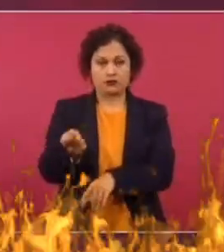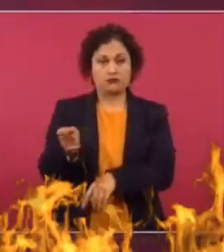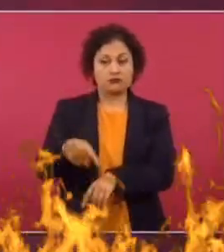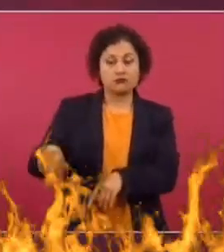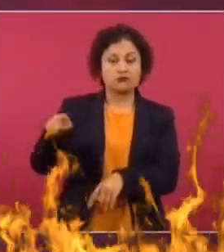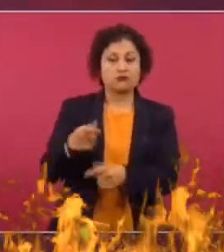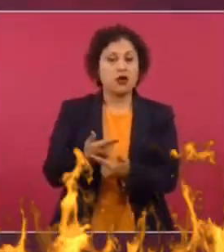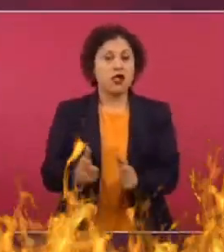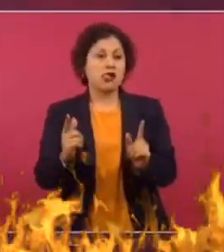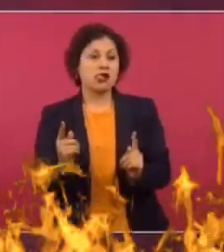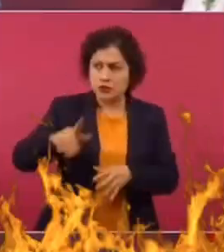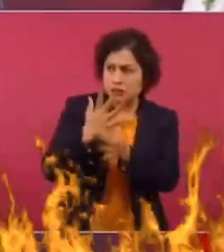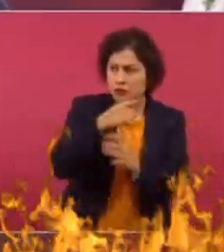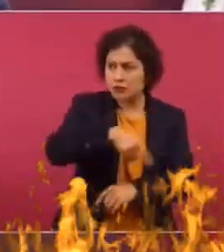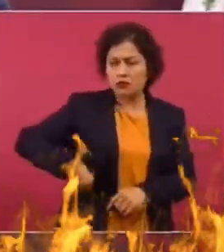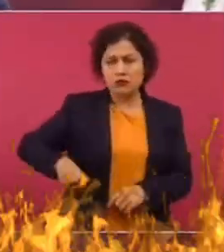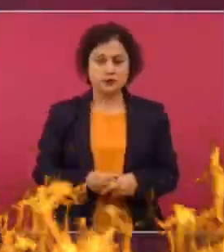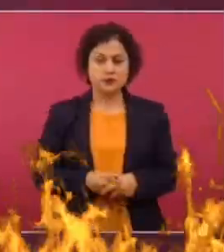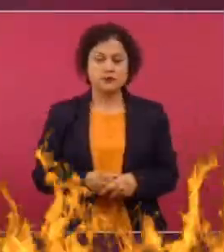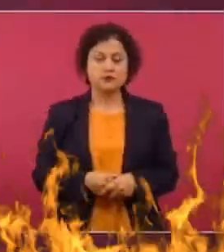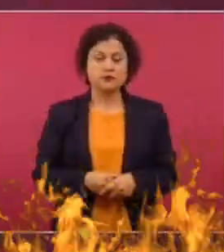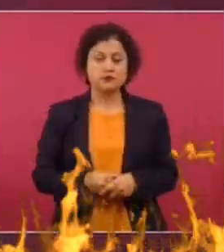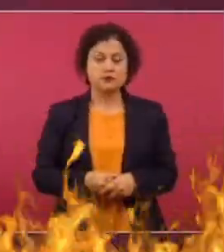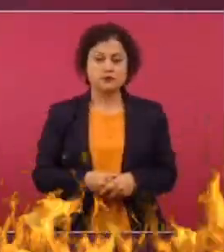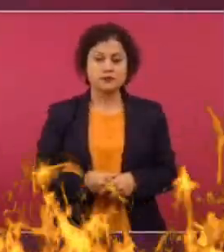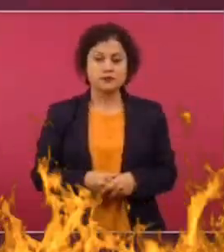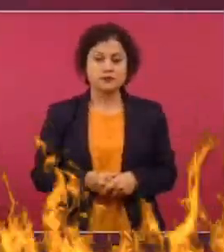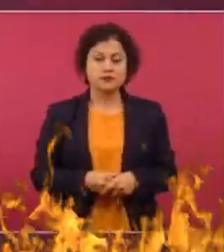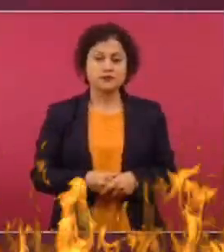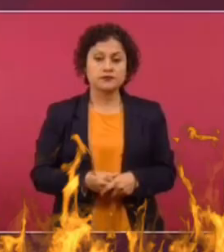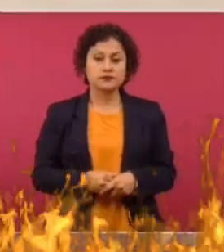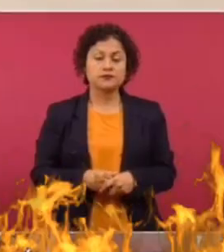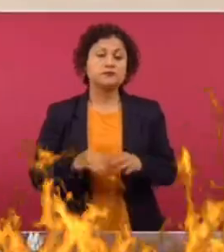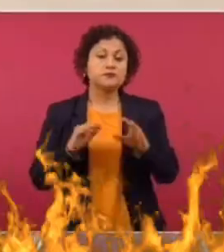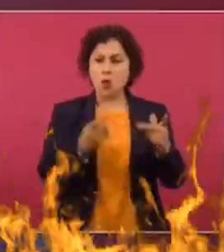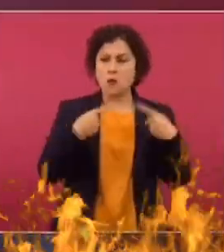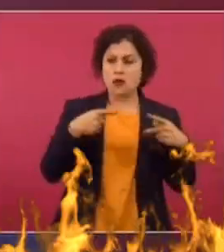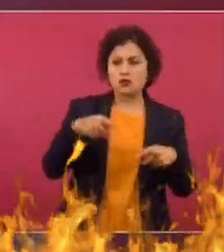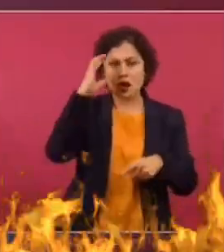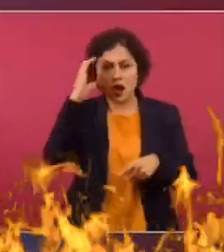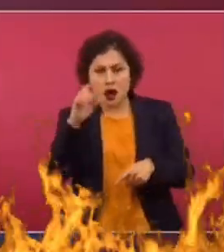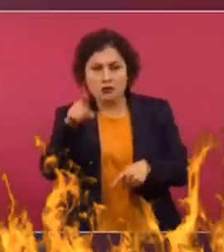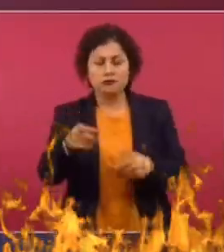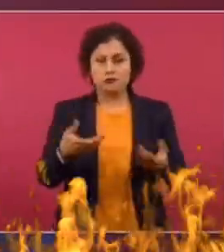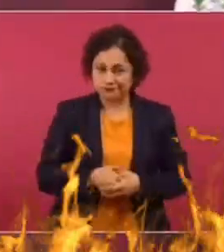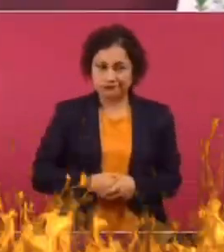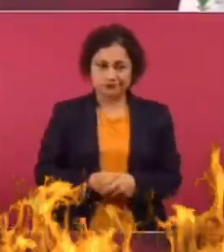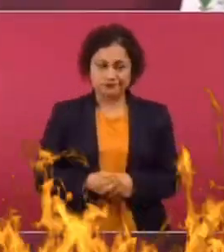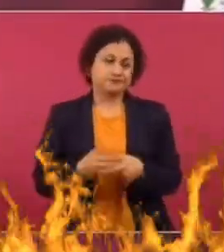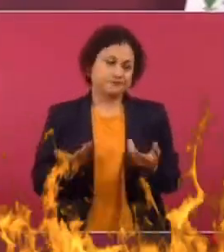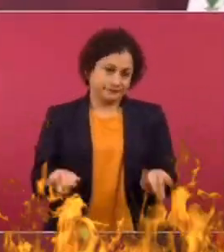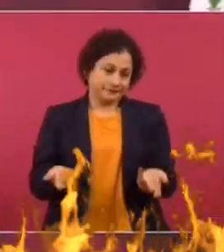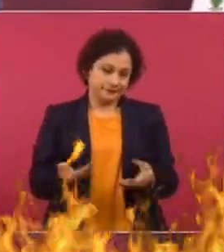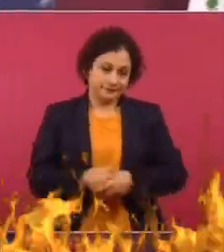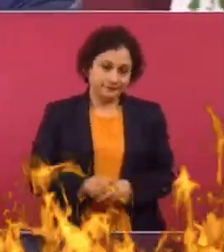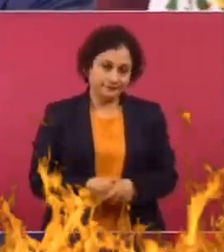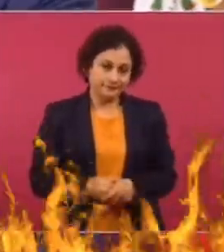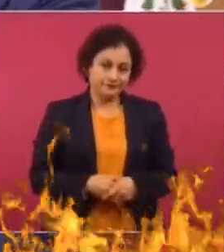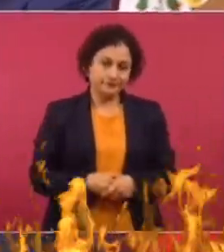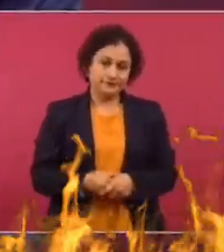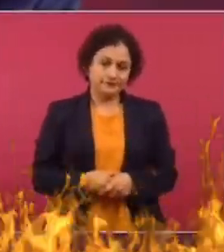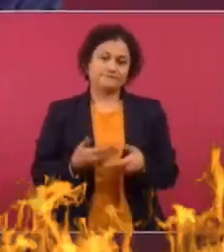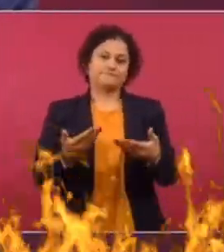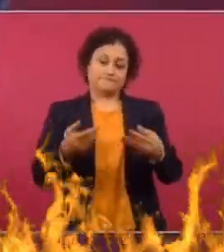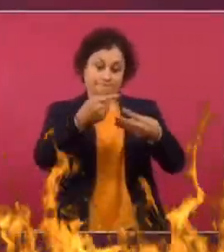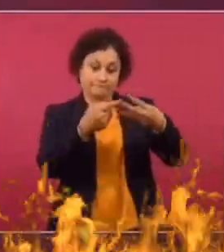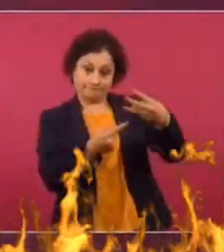libertad a presuntos delincuentes de la delincuencia llamada organizada y de la delincuencia de cuello blanco. Bueno, entonces,